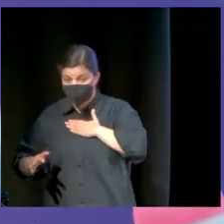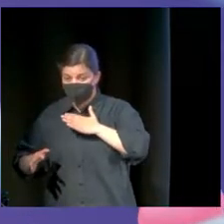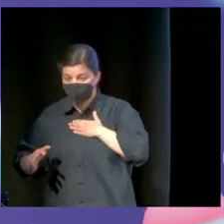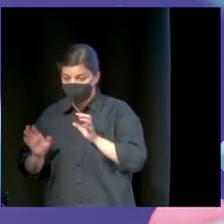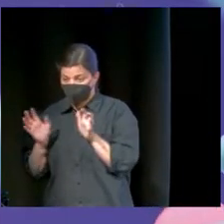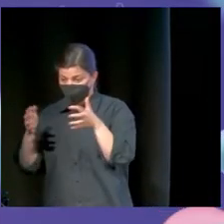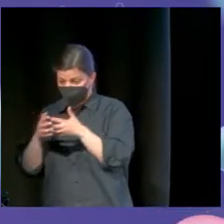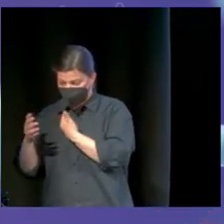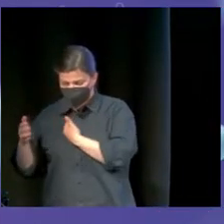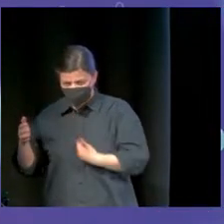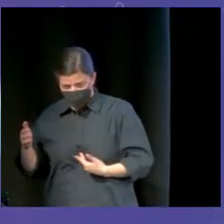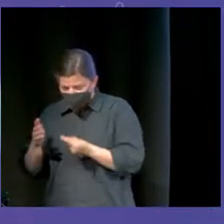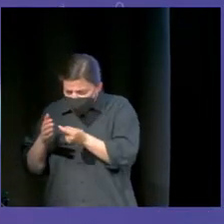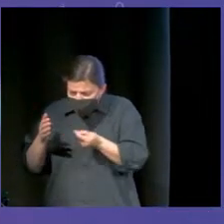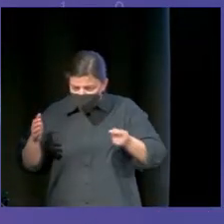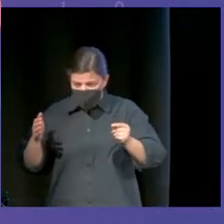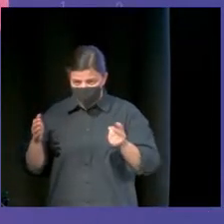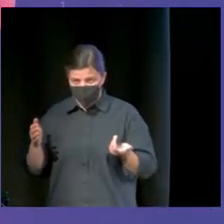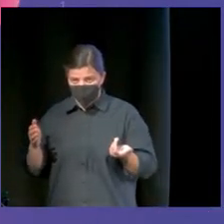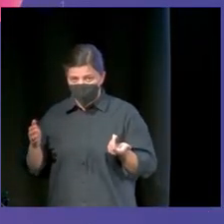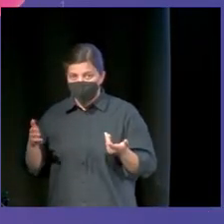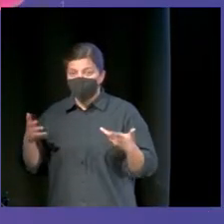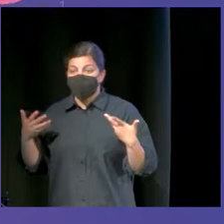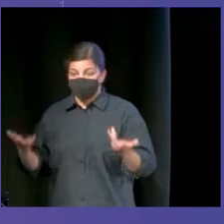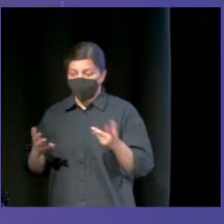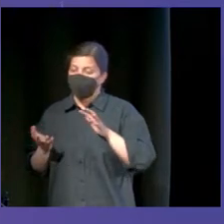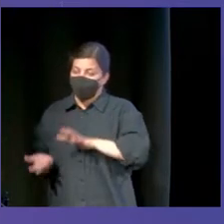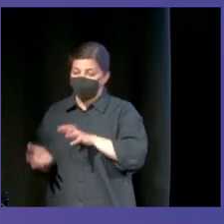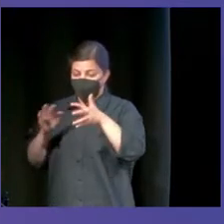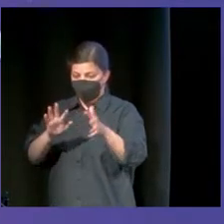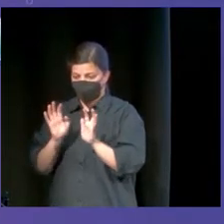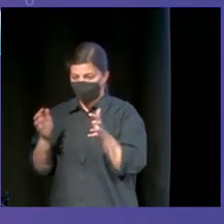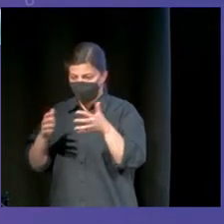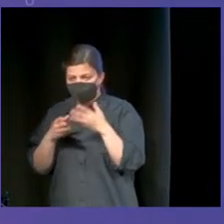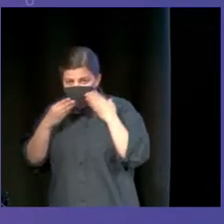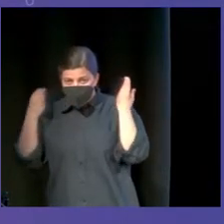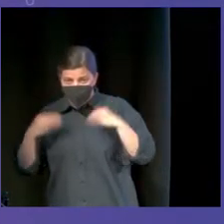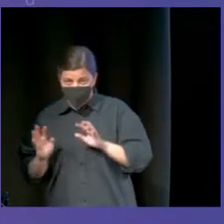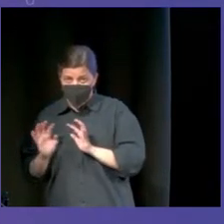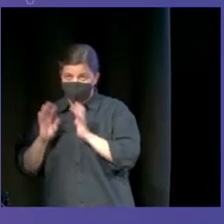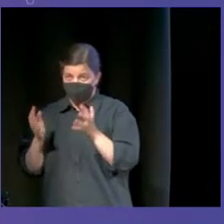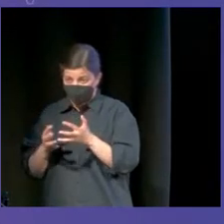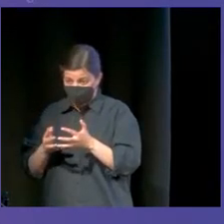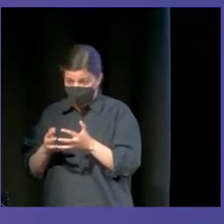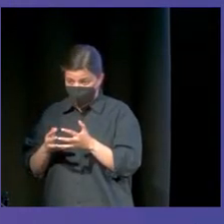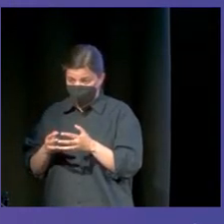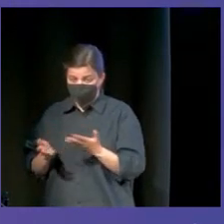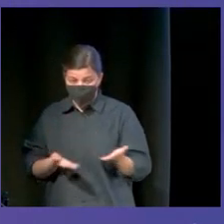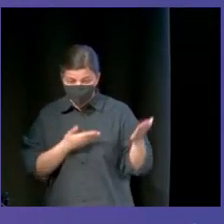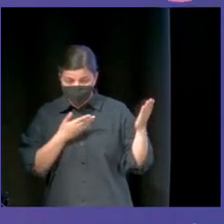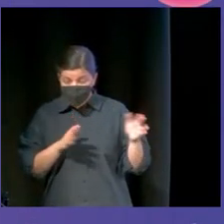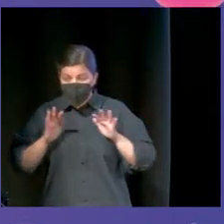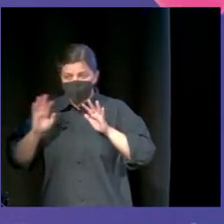cachito de internet y bueno esta ha sido la evolución de internet esta ha sido la historia de internet pero las empresas de